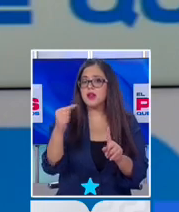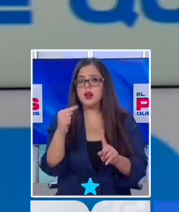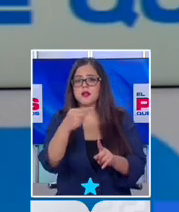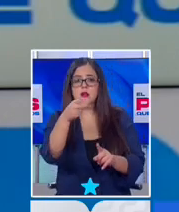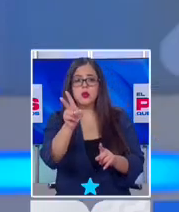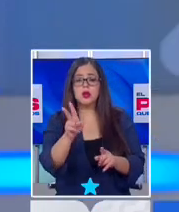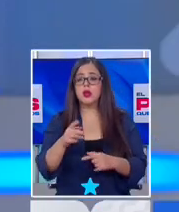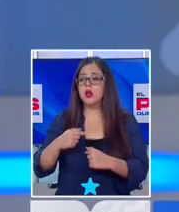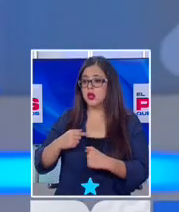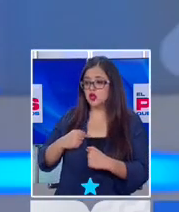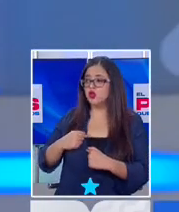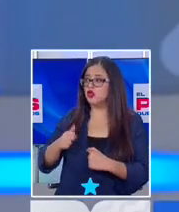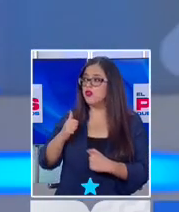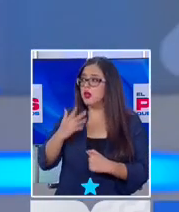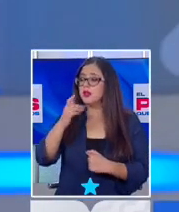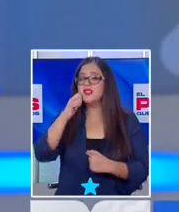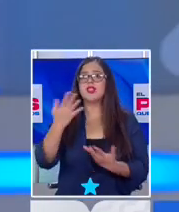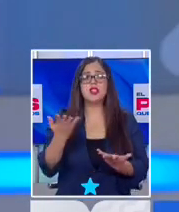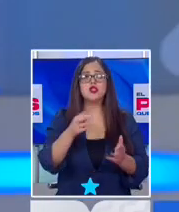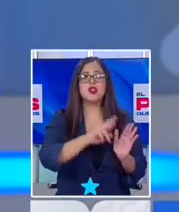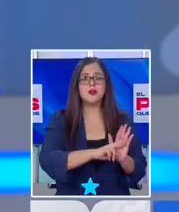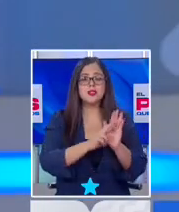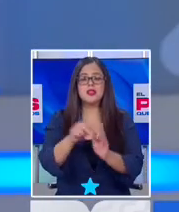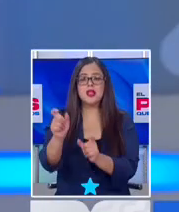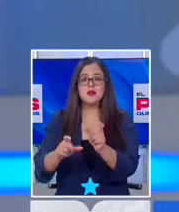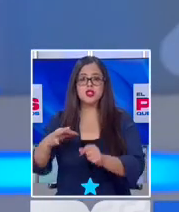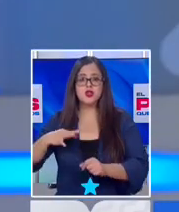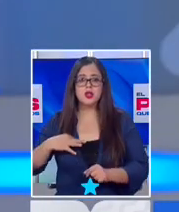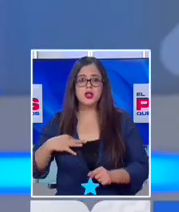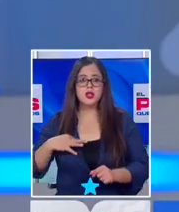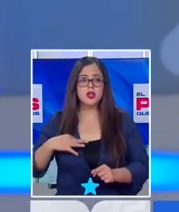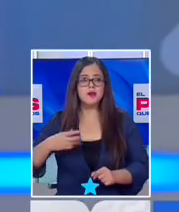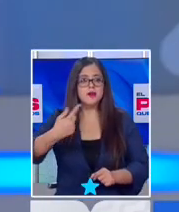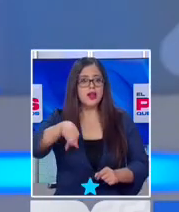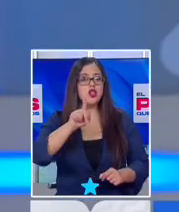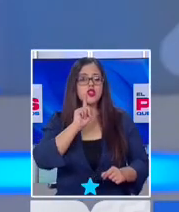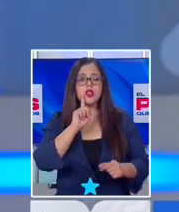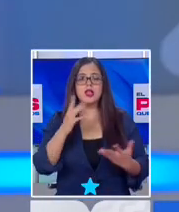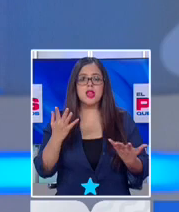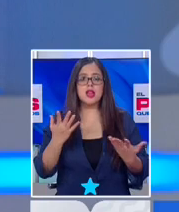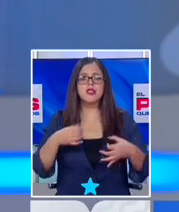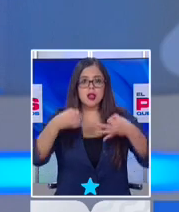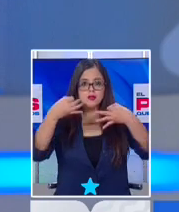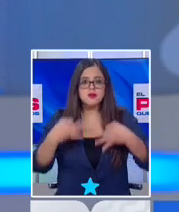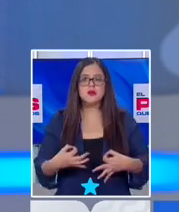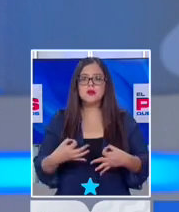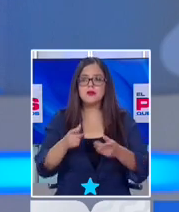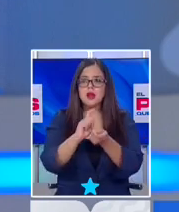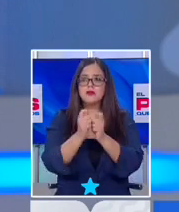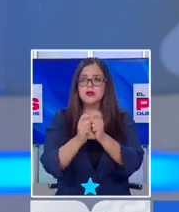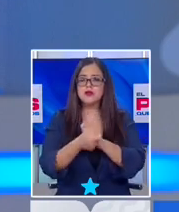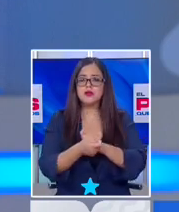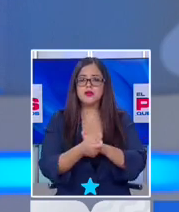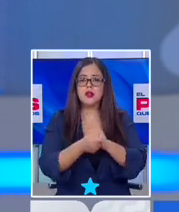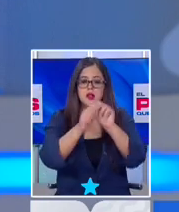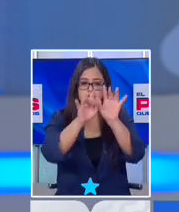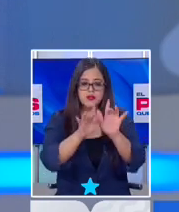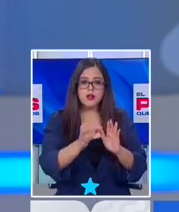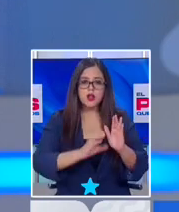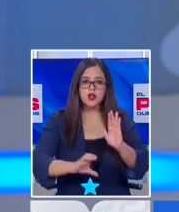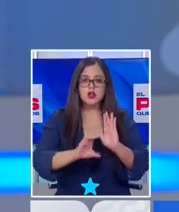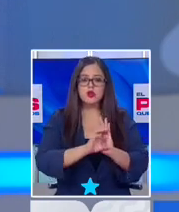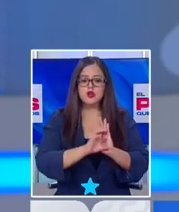lo personal no tomo bien porque yo sea un representante de la ciudadanía ellos tienen las facultades para poder hacer modificación al texto constitucional